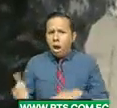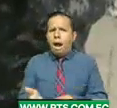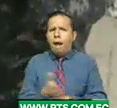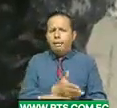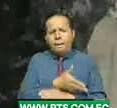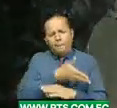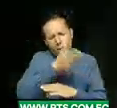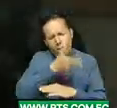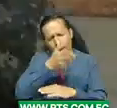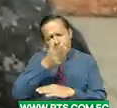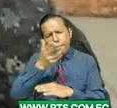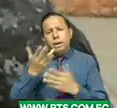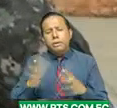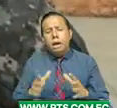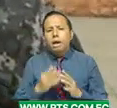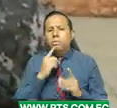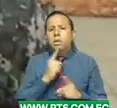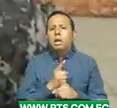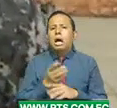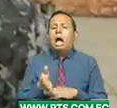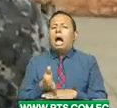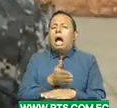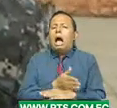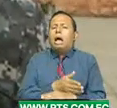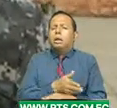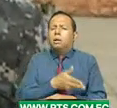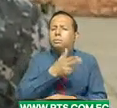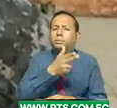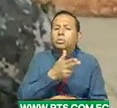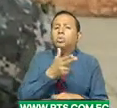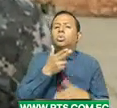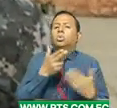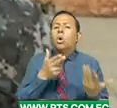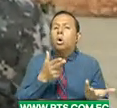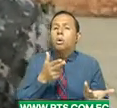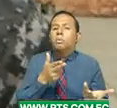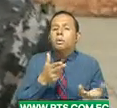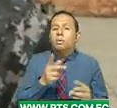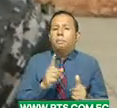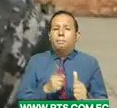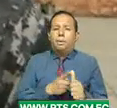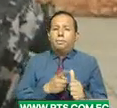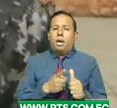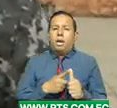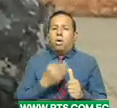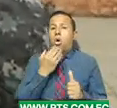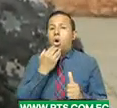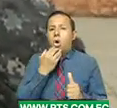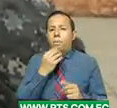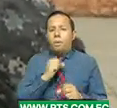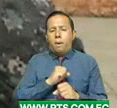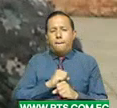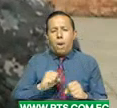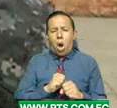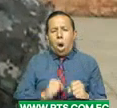los controles. Antes de una muerte violenta, siempre en esos sectores mandan los juegos pirotécnicos, ¿no? Esa es